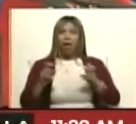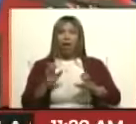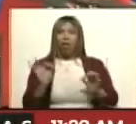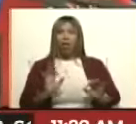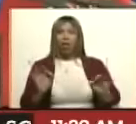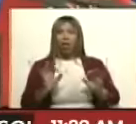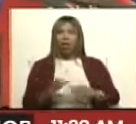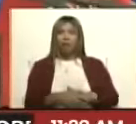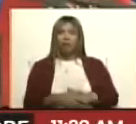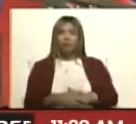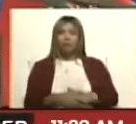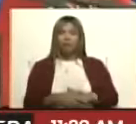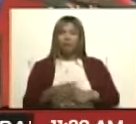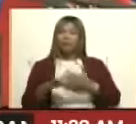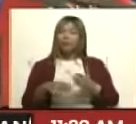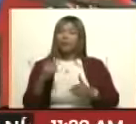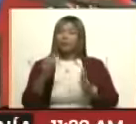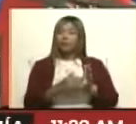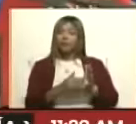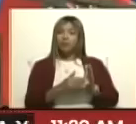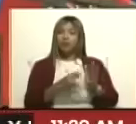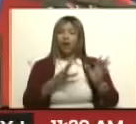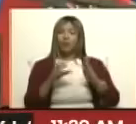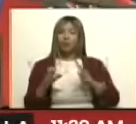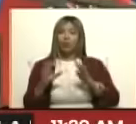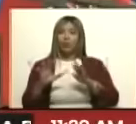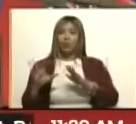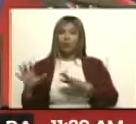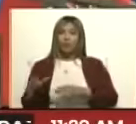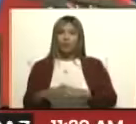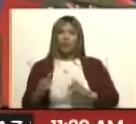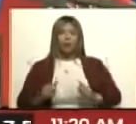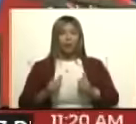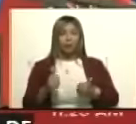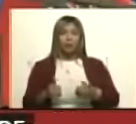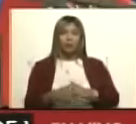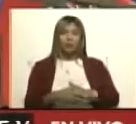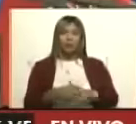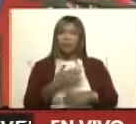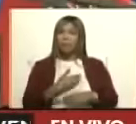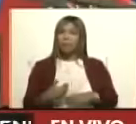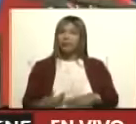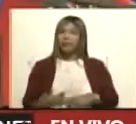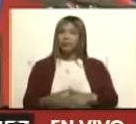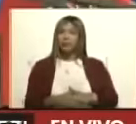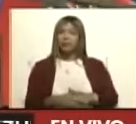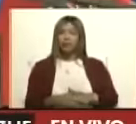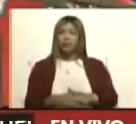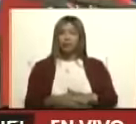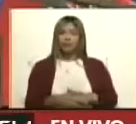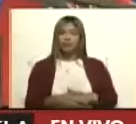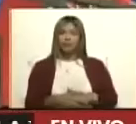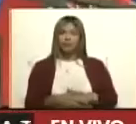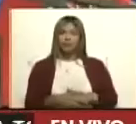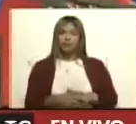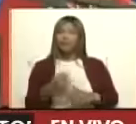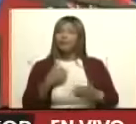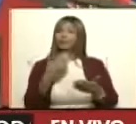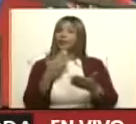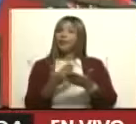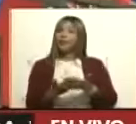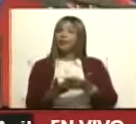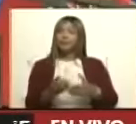pueblo hasta que llegó 1999, que empezó el presidente a